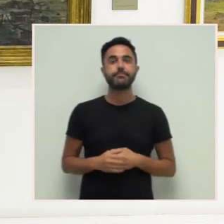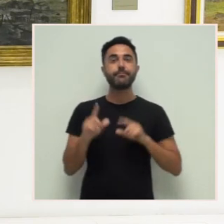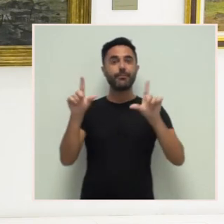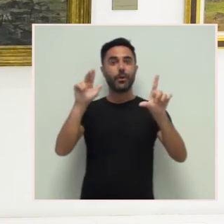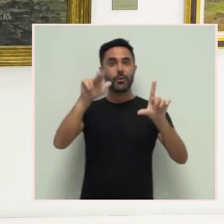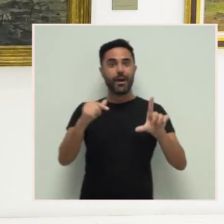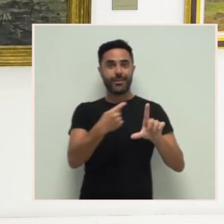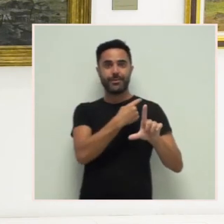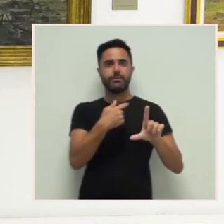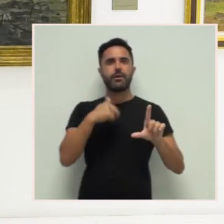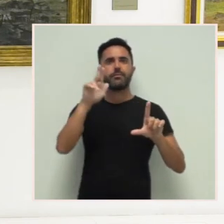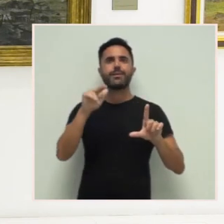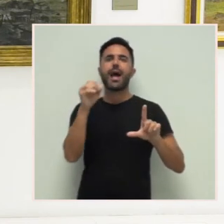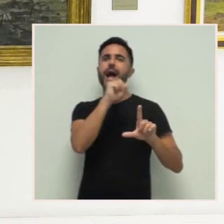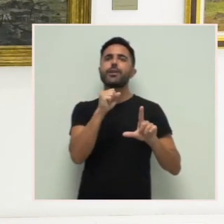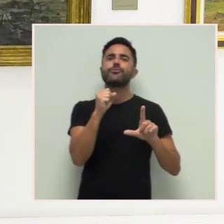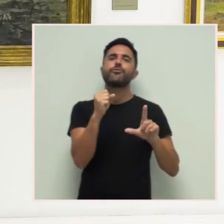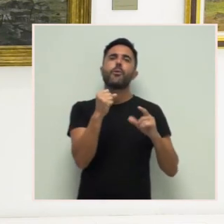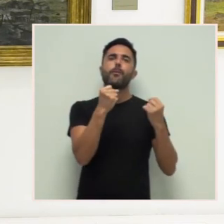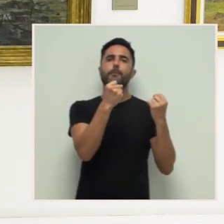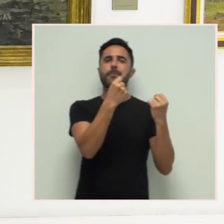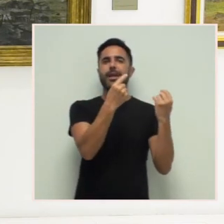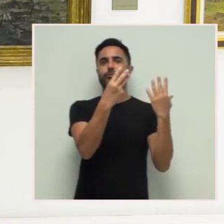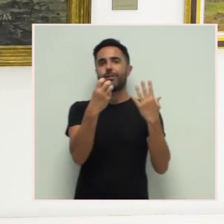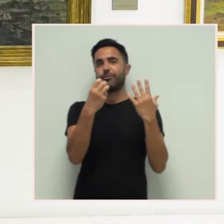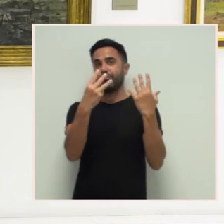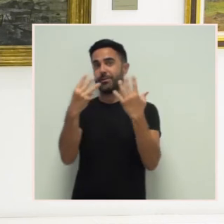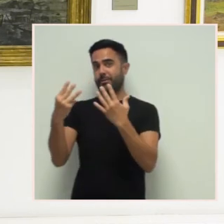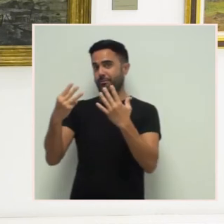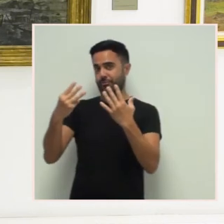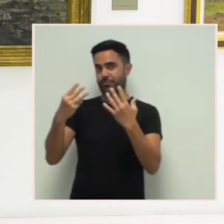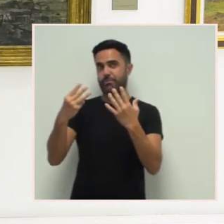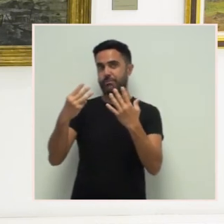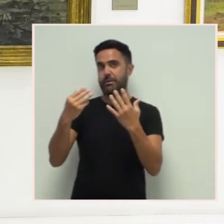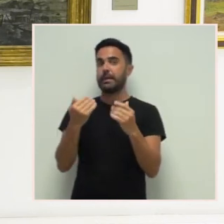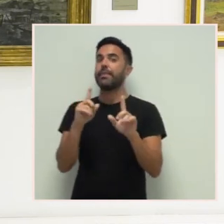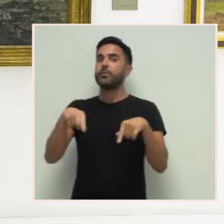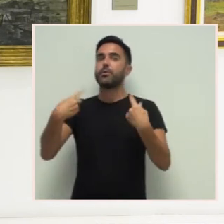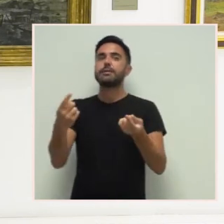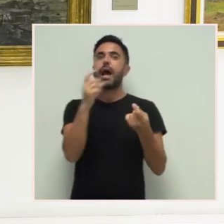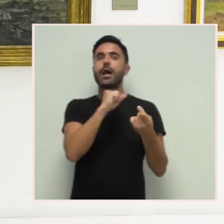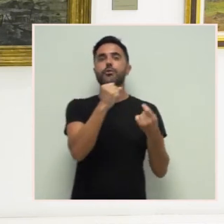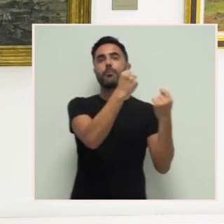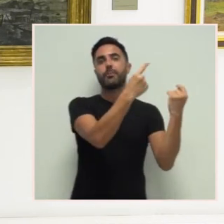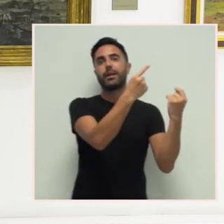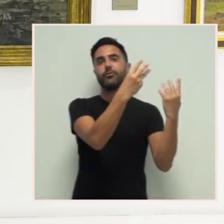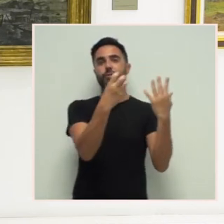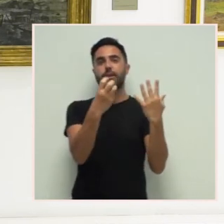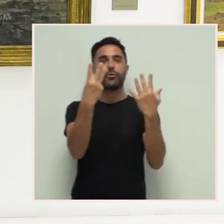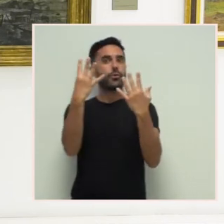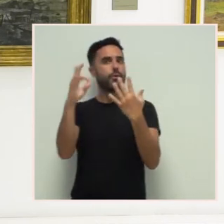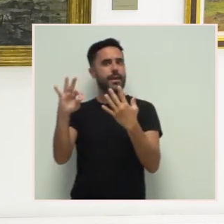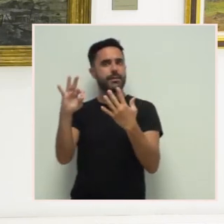80, cara a finais, e finalmente pois presenta na Exposición Nacional do ano 1890.